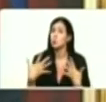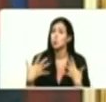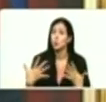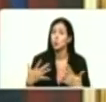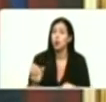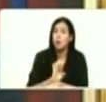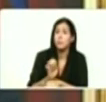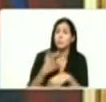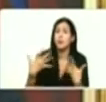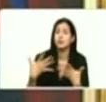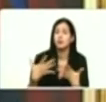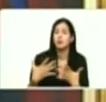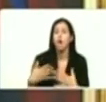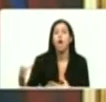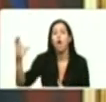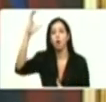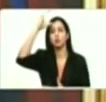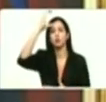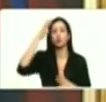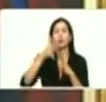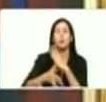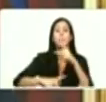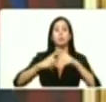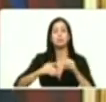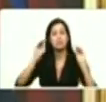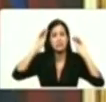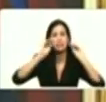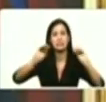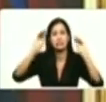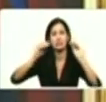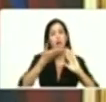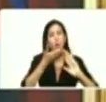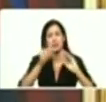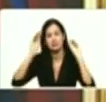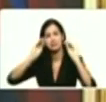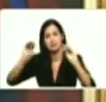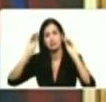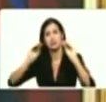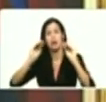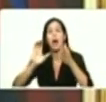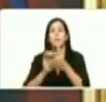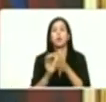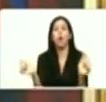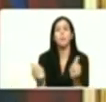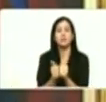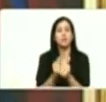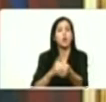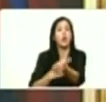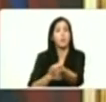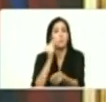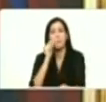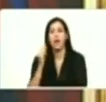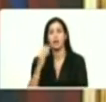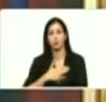el concepto productivo entonces hay que vincular queridos camaradas hermanos y hermanas